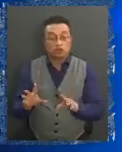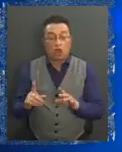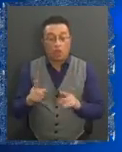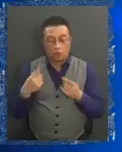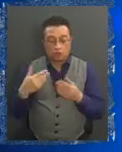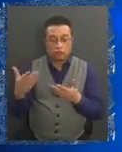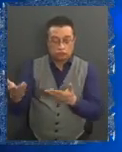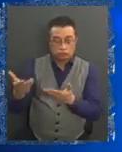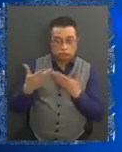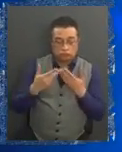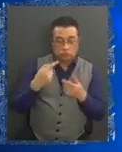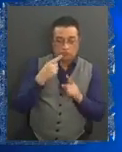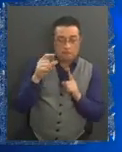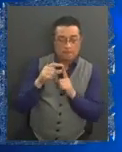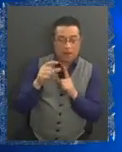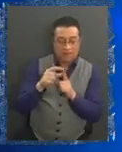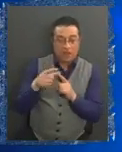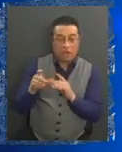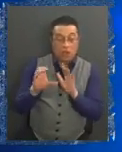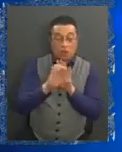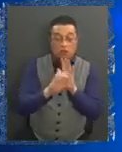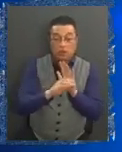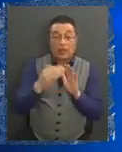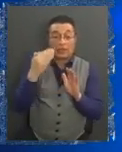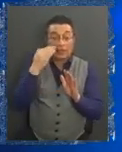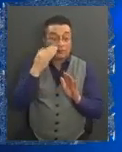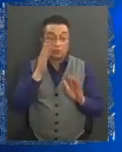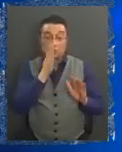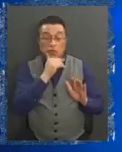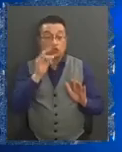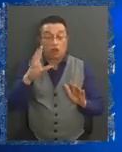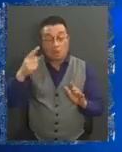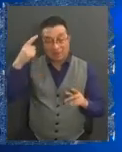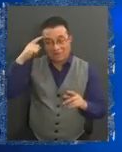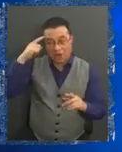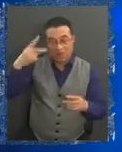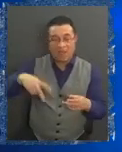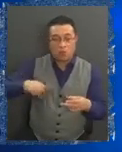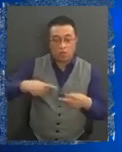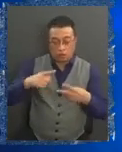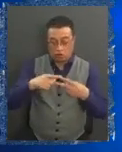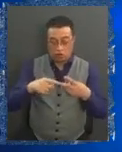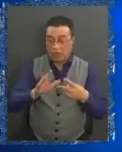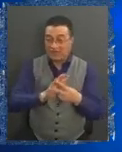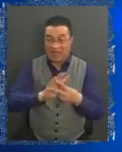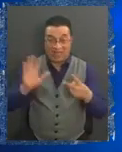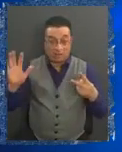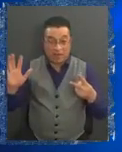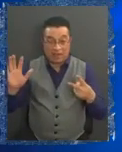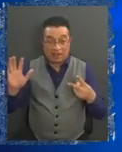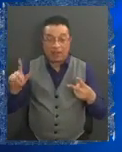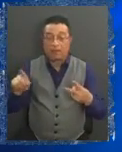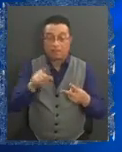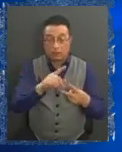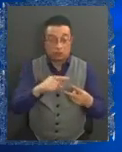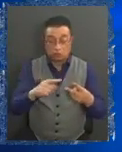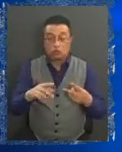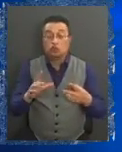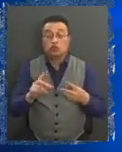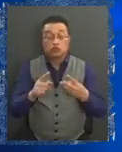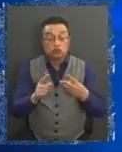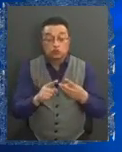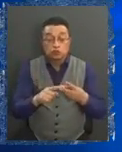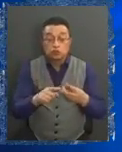un concepto que en el constitucionalismo casi no existe, salvo en Bolivia y Ecuador. Vaya ejemplo, ¿no? Sino que lo segundo es que no